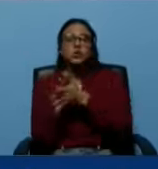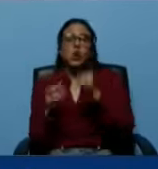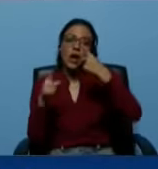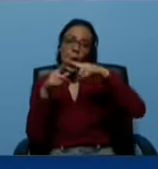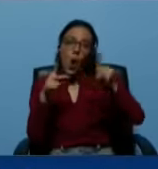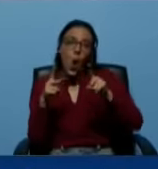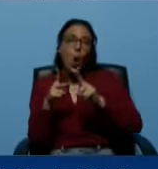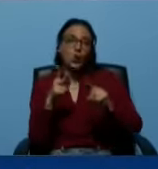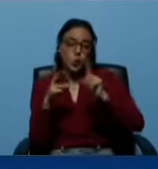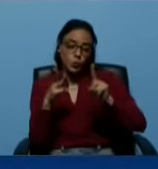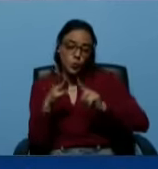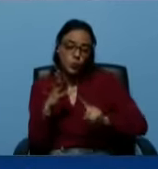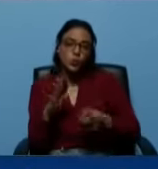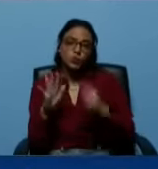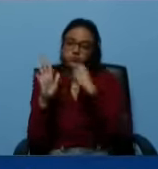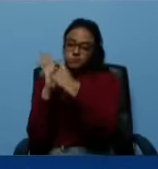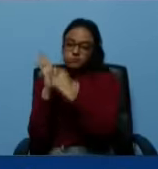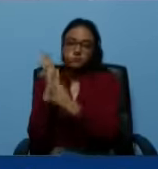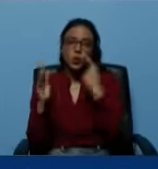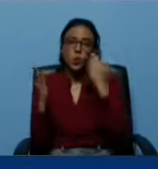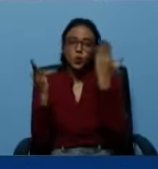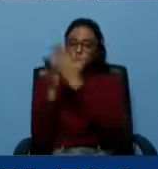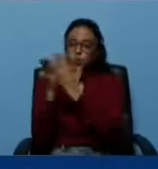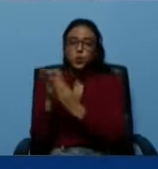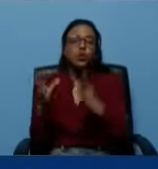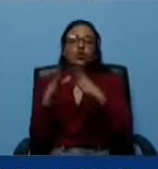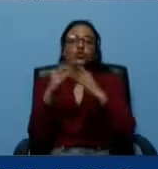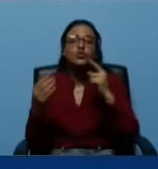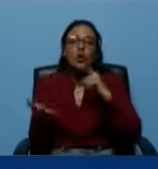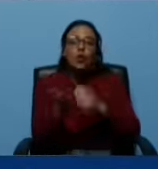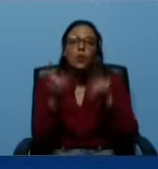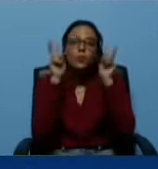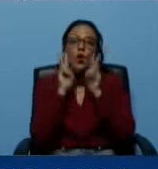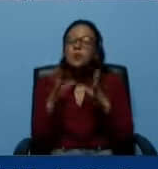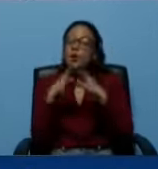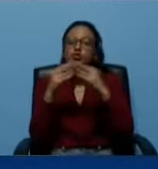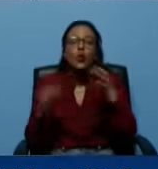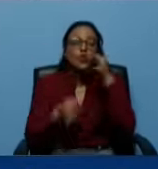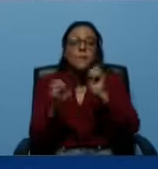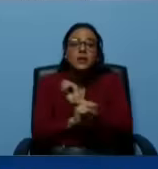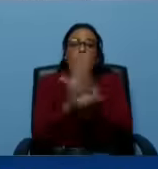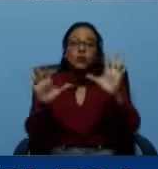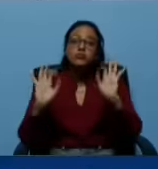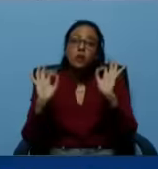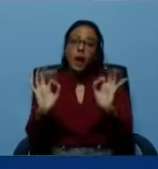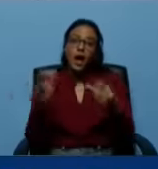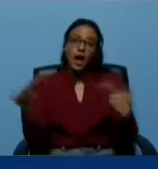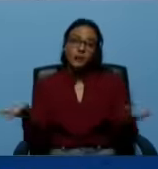Procesos Electorales, Ley Orgánica de Procesos Electorales, aquí está todo. Todo, muy, pero muy detallado.